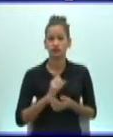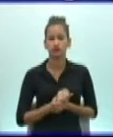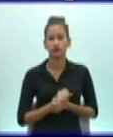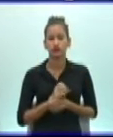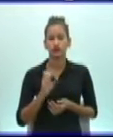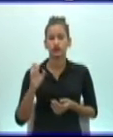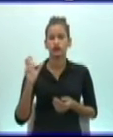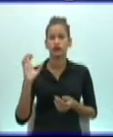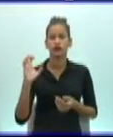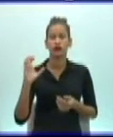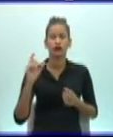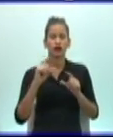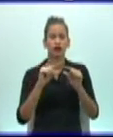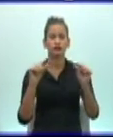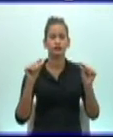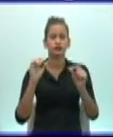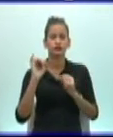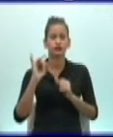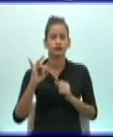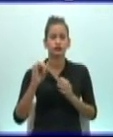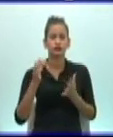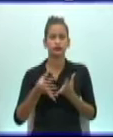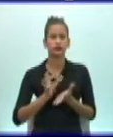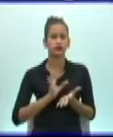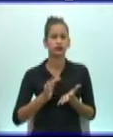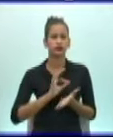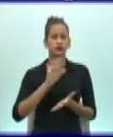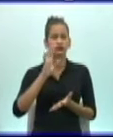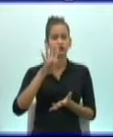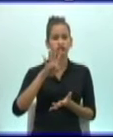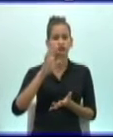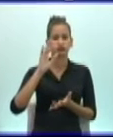el capítulo 7, la página 46.